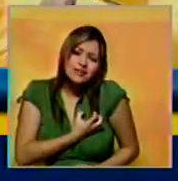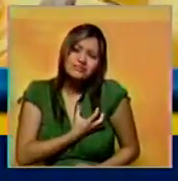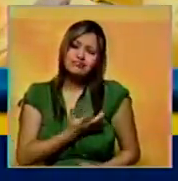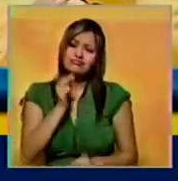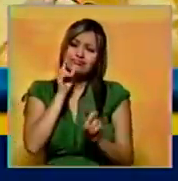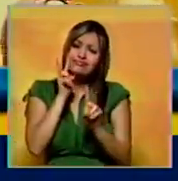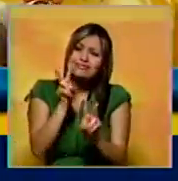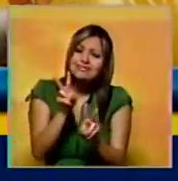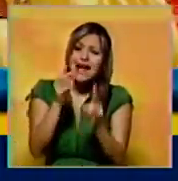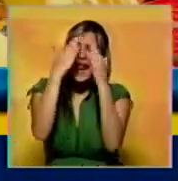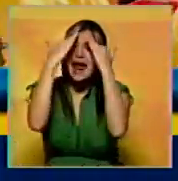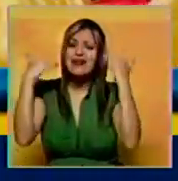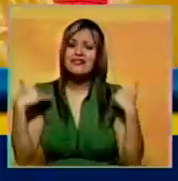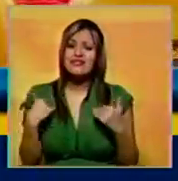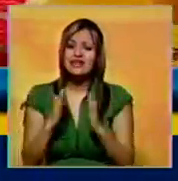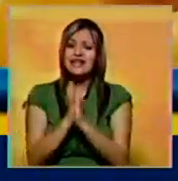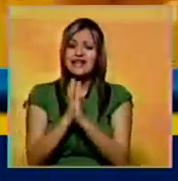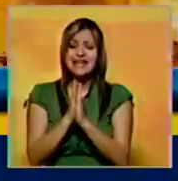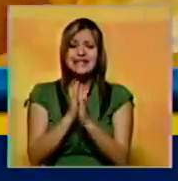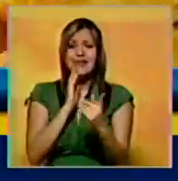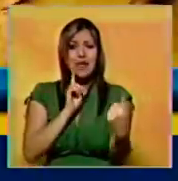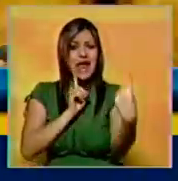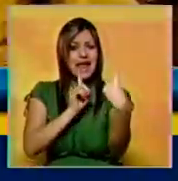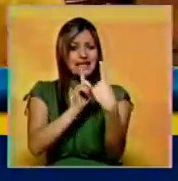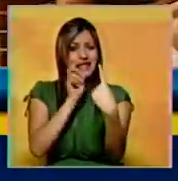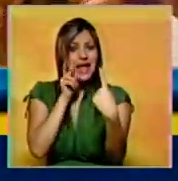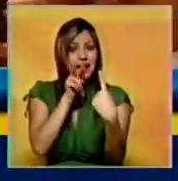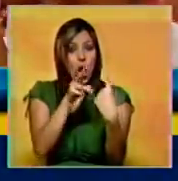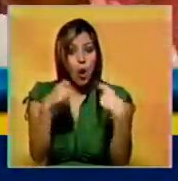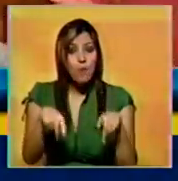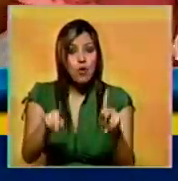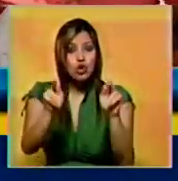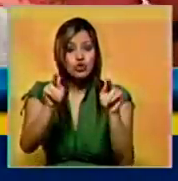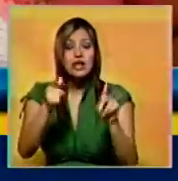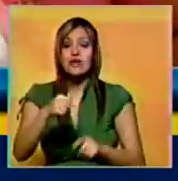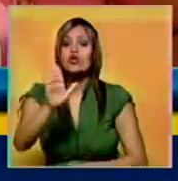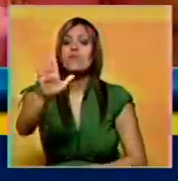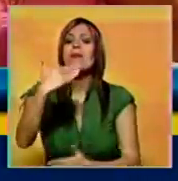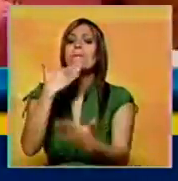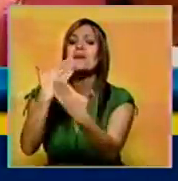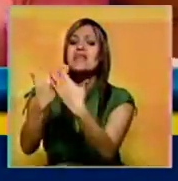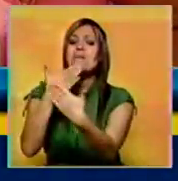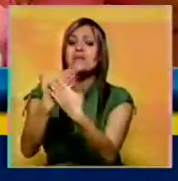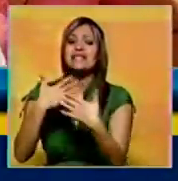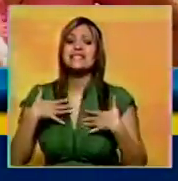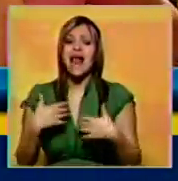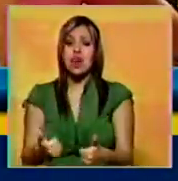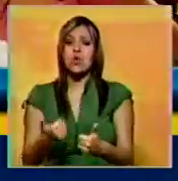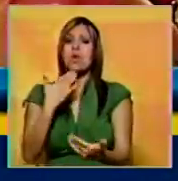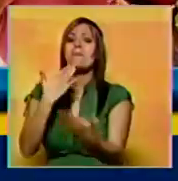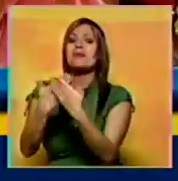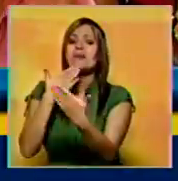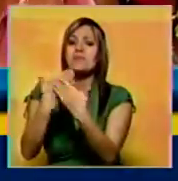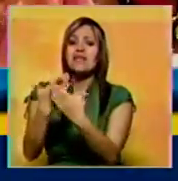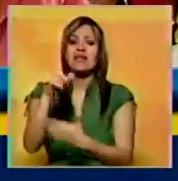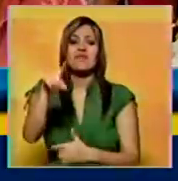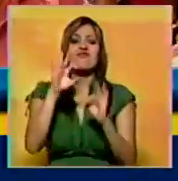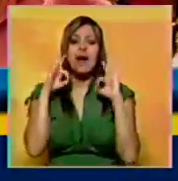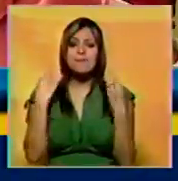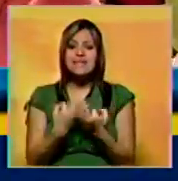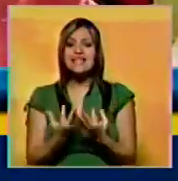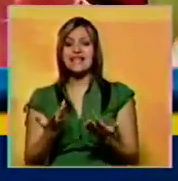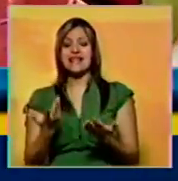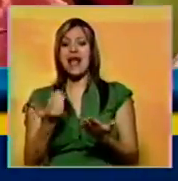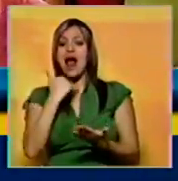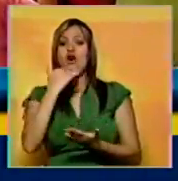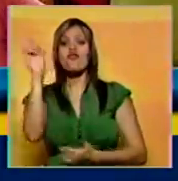cuando uno ve a la virgen tan de cerca y uno tiene esa oportunidad de de pedir por nuestra salud por por nuestra familia